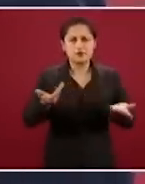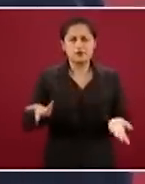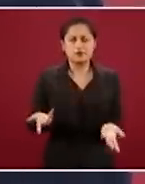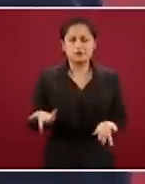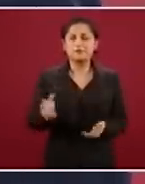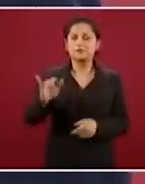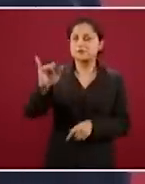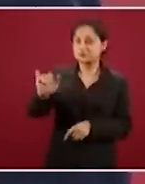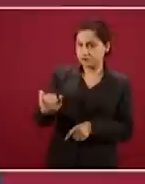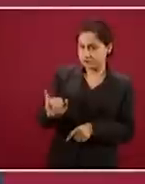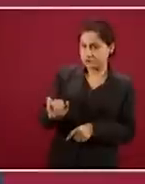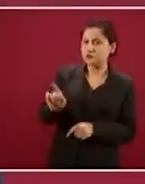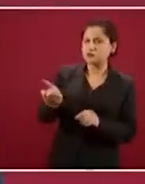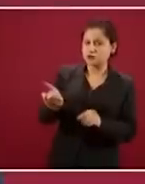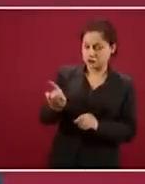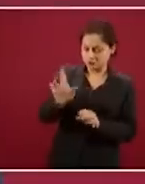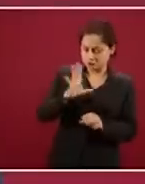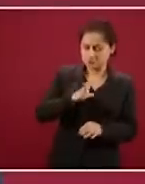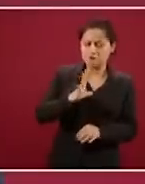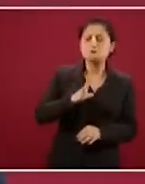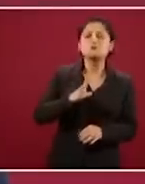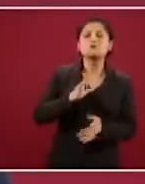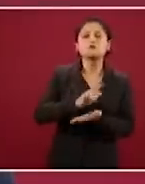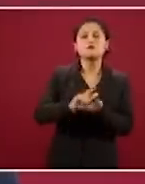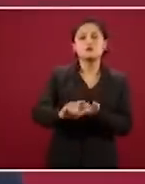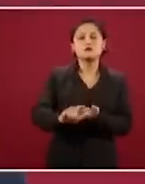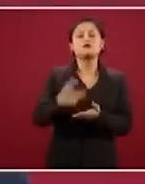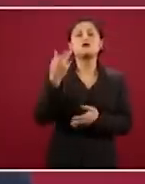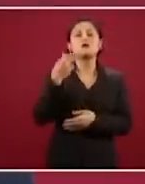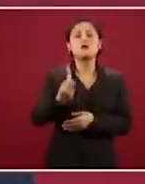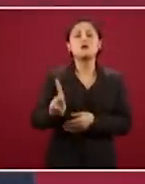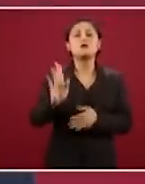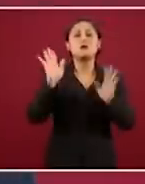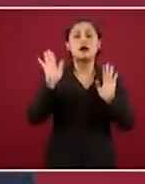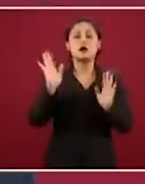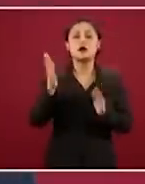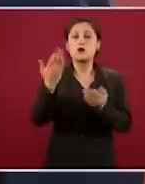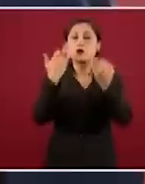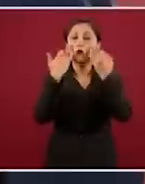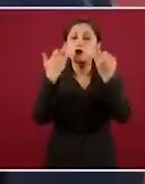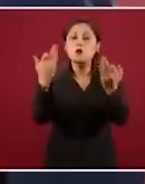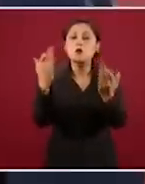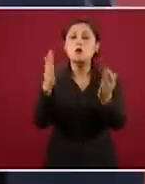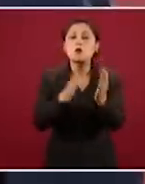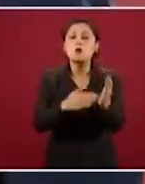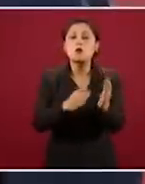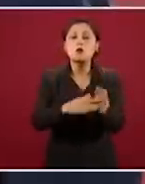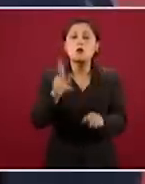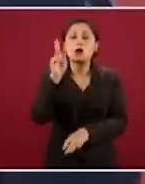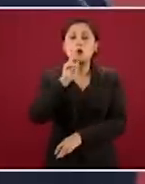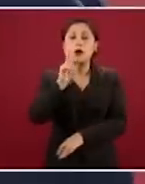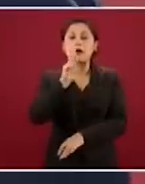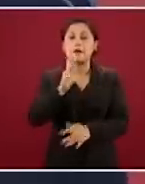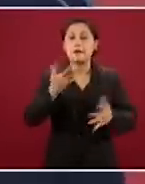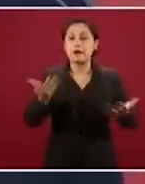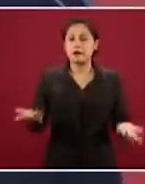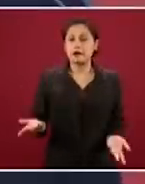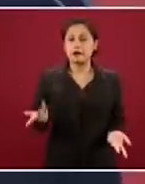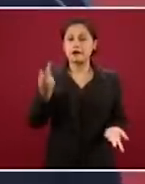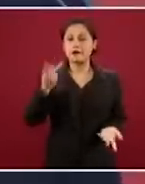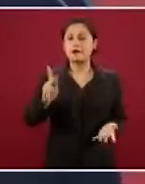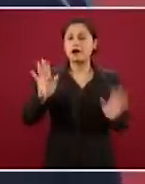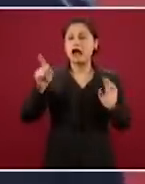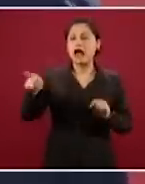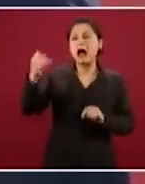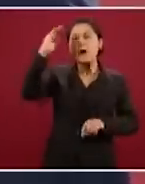de pruebas, ¿sí?, no de manera subjetiva, ¿sí? Tiene que haber